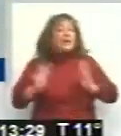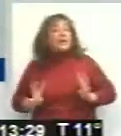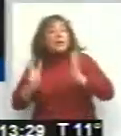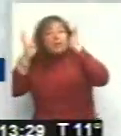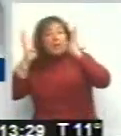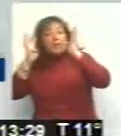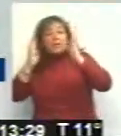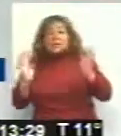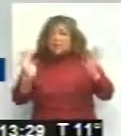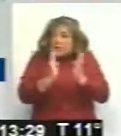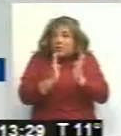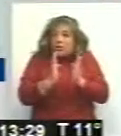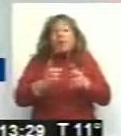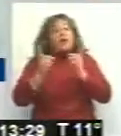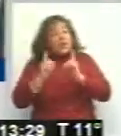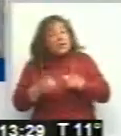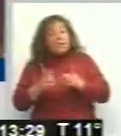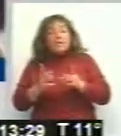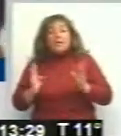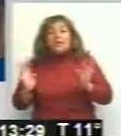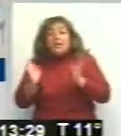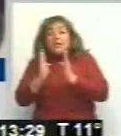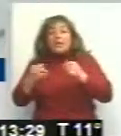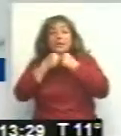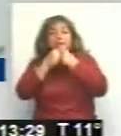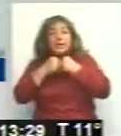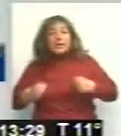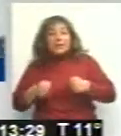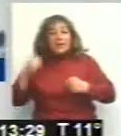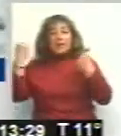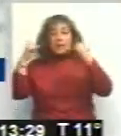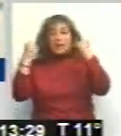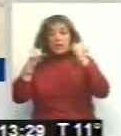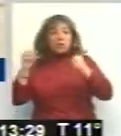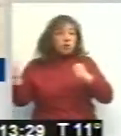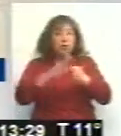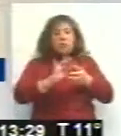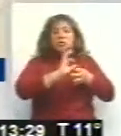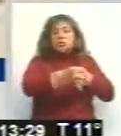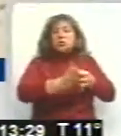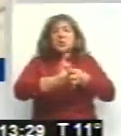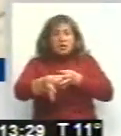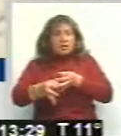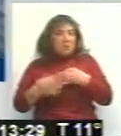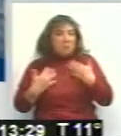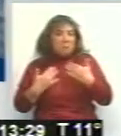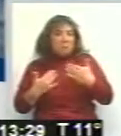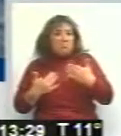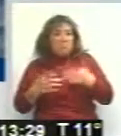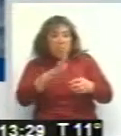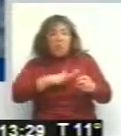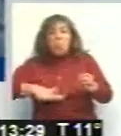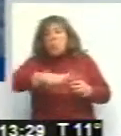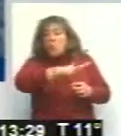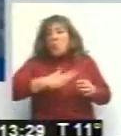en el microestadio y en el mini estadio de la Secretaría de Deportes. Todo muy cerquita, todo en un lugar